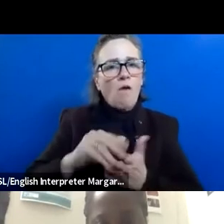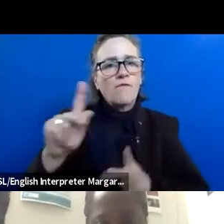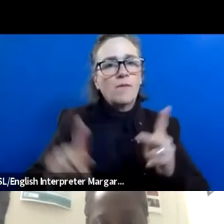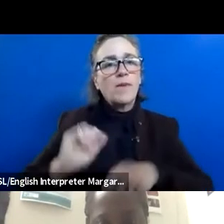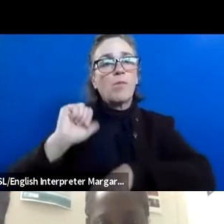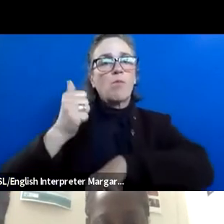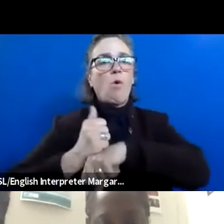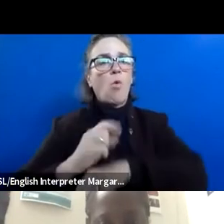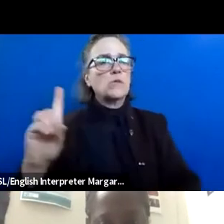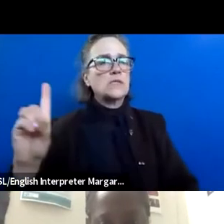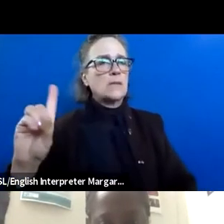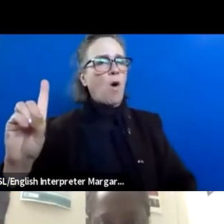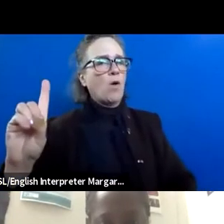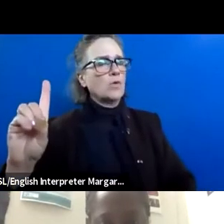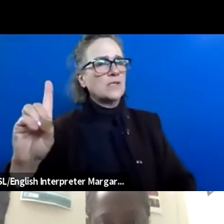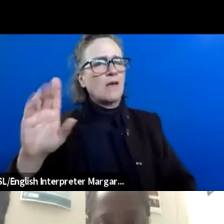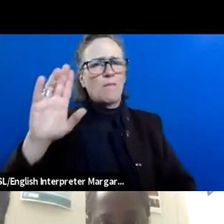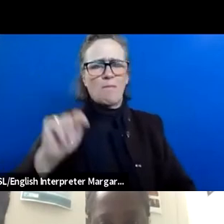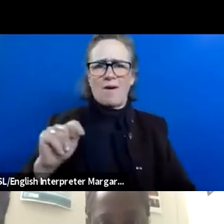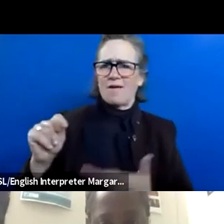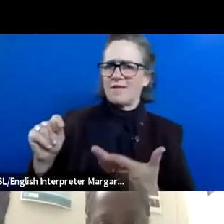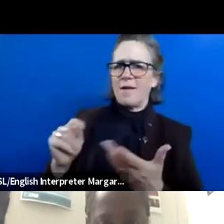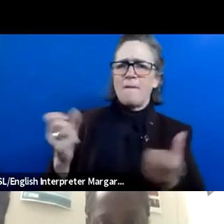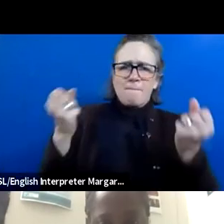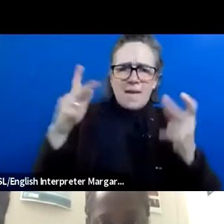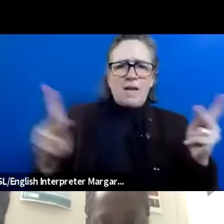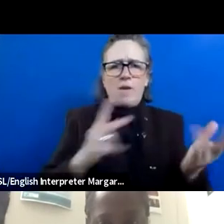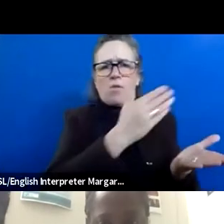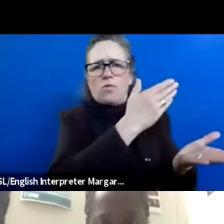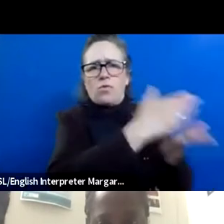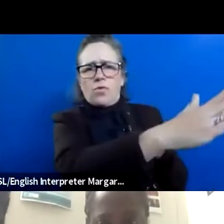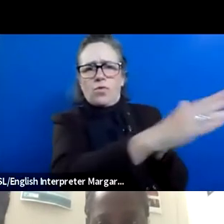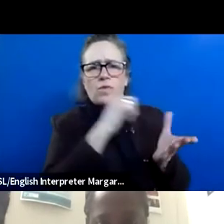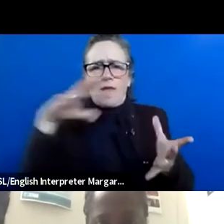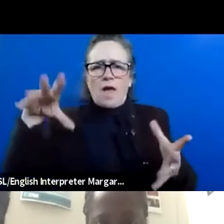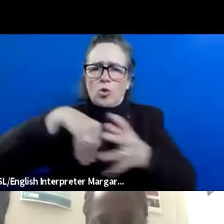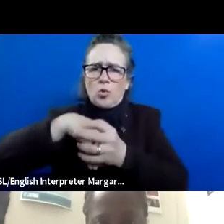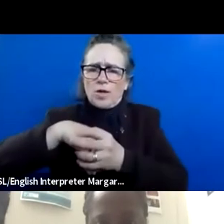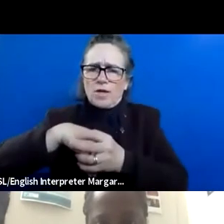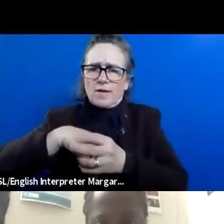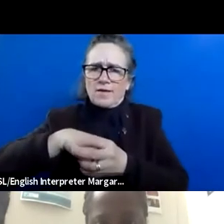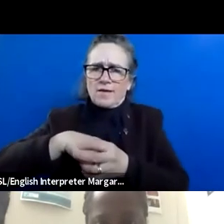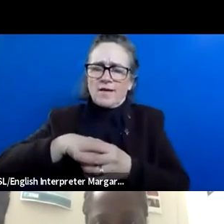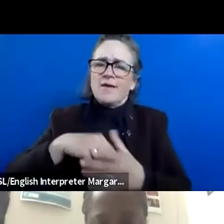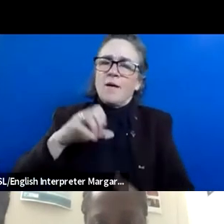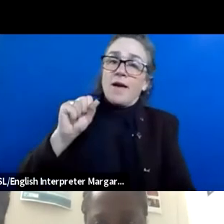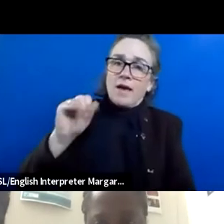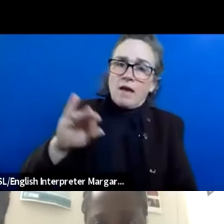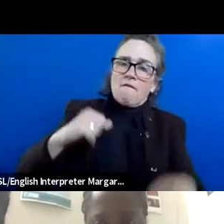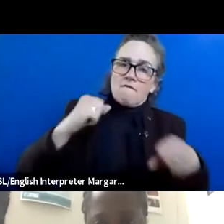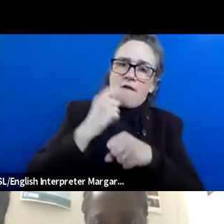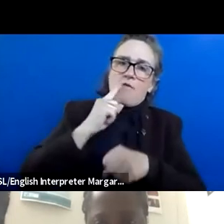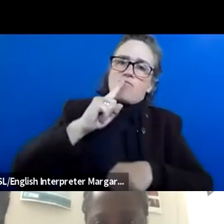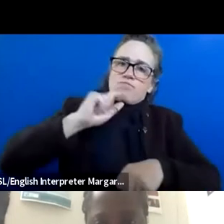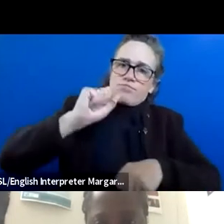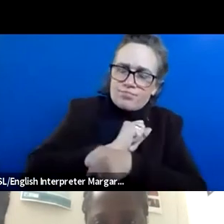muchos pueblos marginados y excluidos. Y por muchos tiempos también los movimientos sociales dijeron que no hay que meterse en la